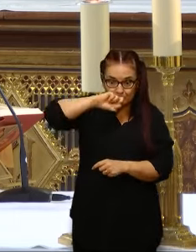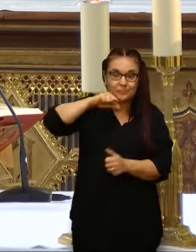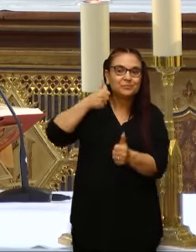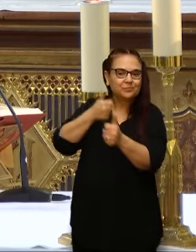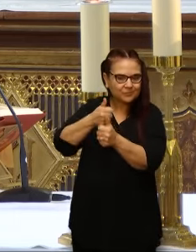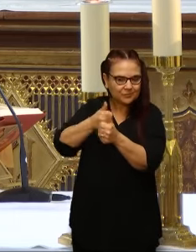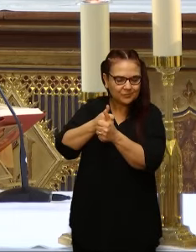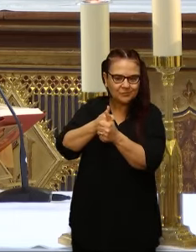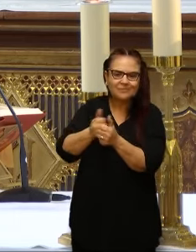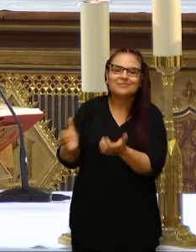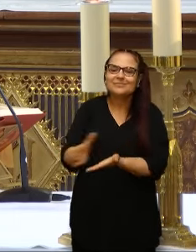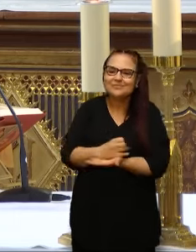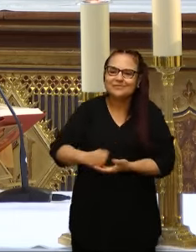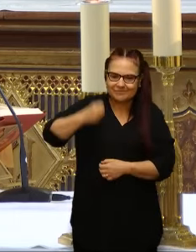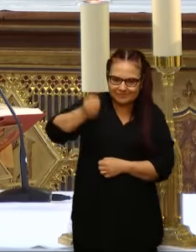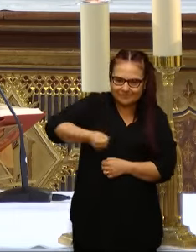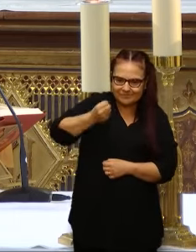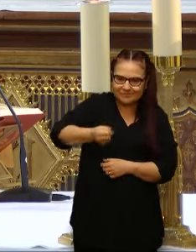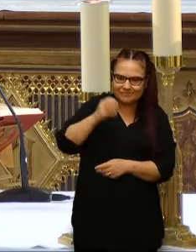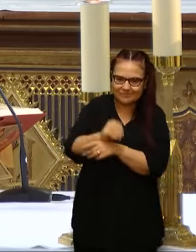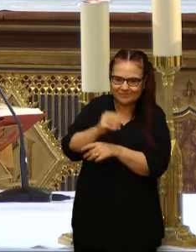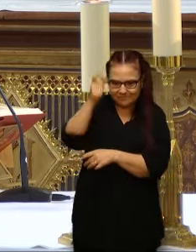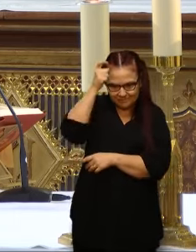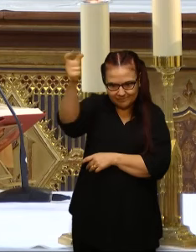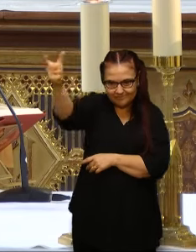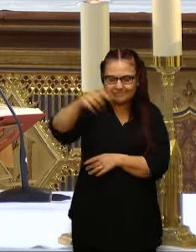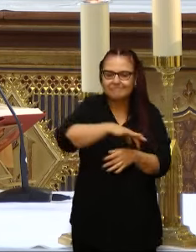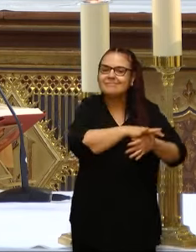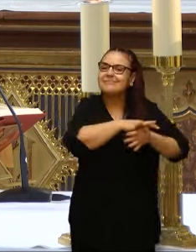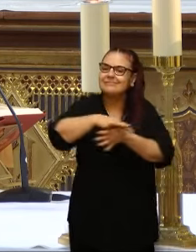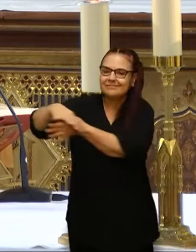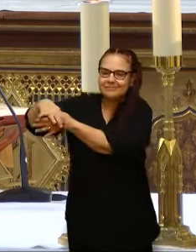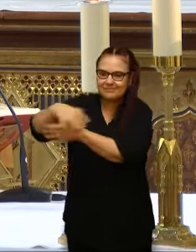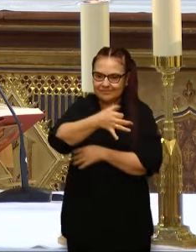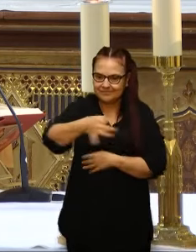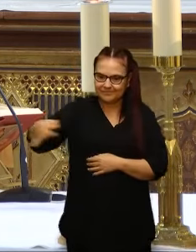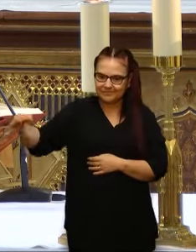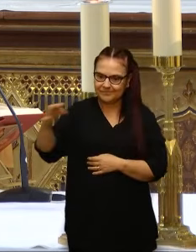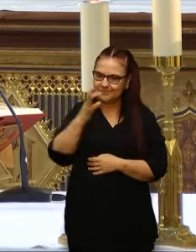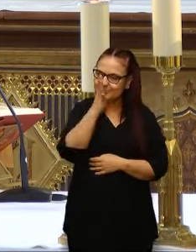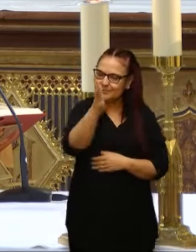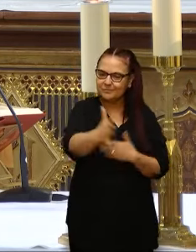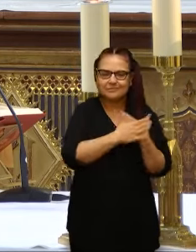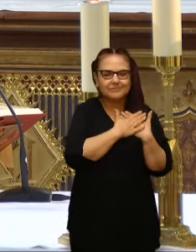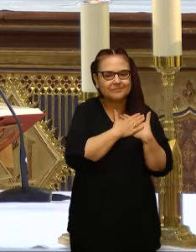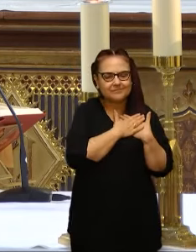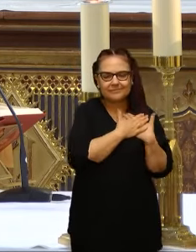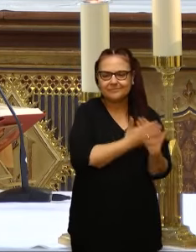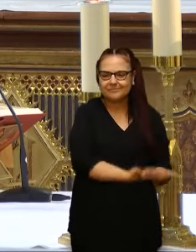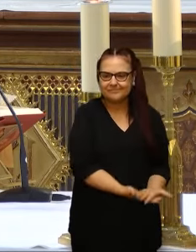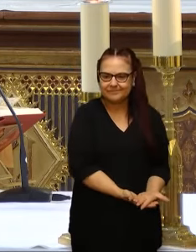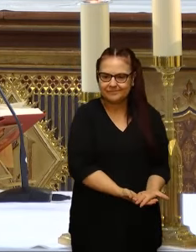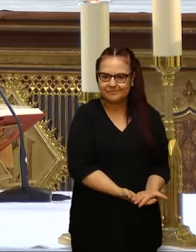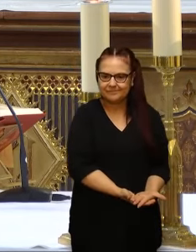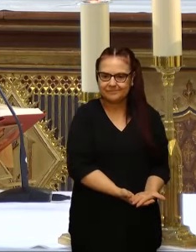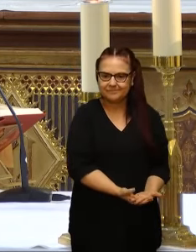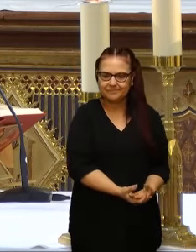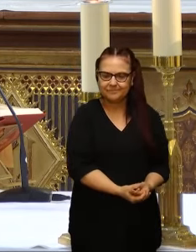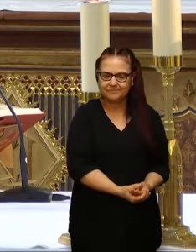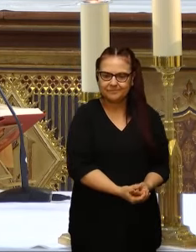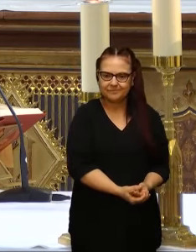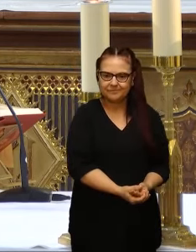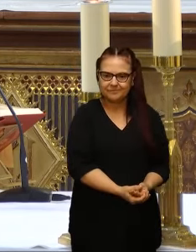obispos auxiliares, y todos los pastores que cuidan de tu pueblo, llévala a su perfección por la